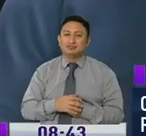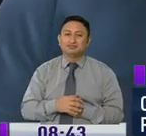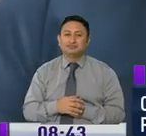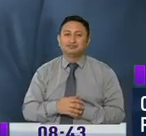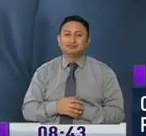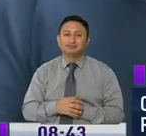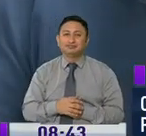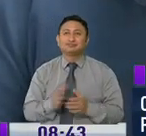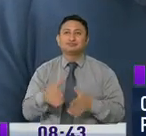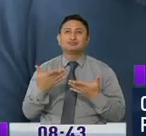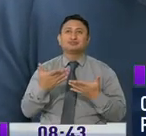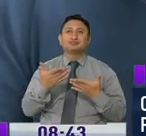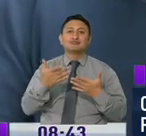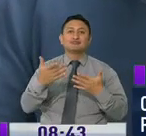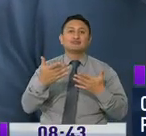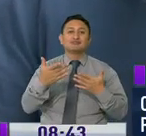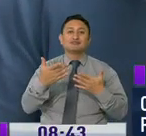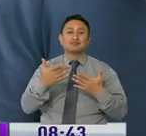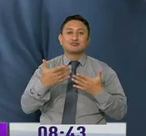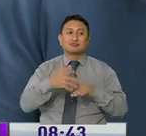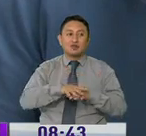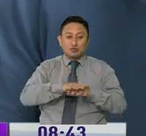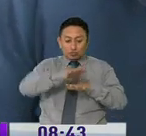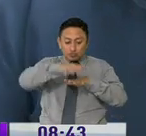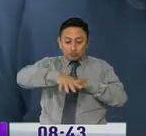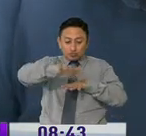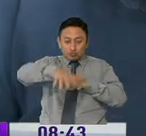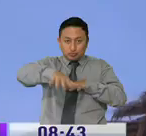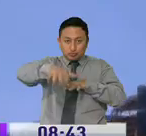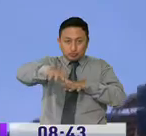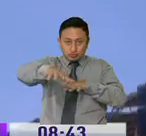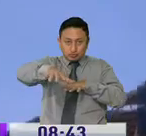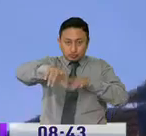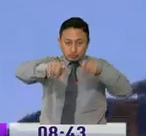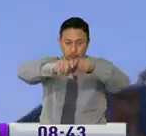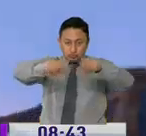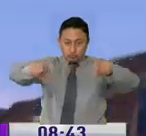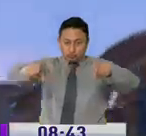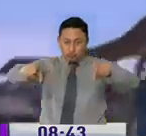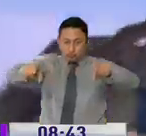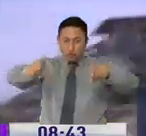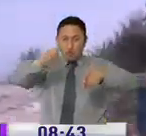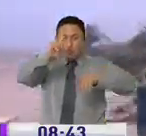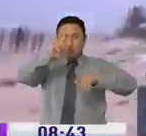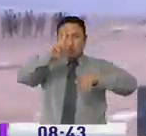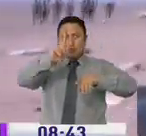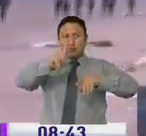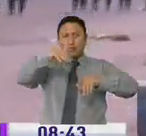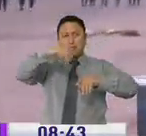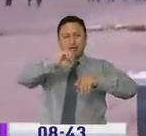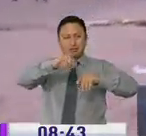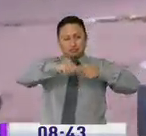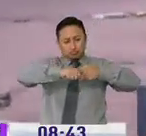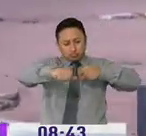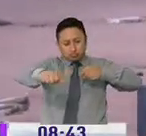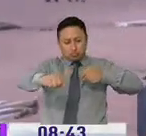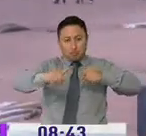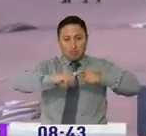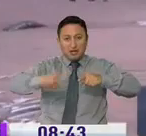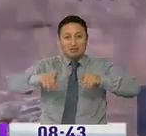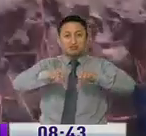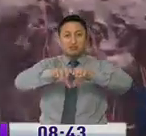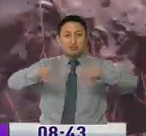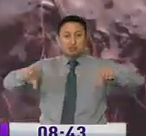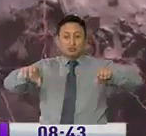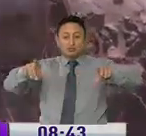para la que llegue en la parte lineal es aproximadamente de 1 metro a 1.5 metros. Sin embargo, esta tubería